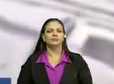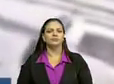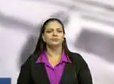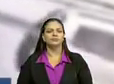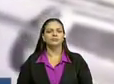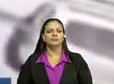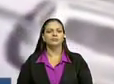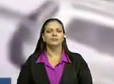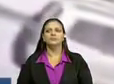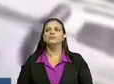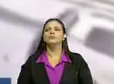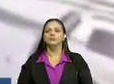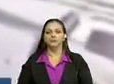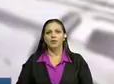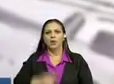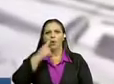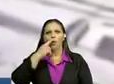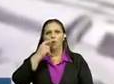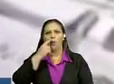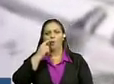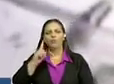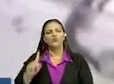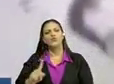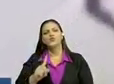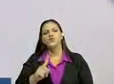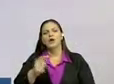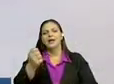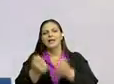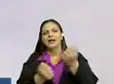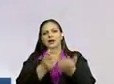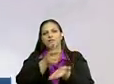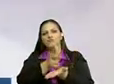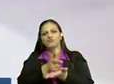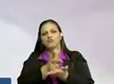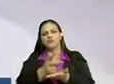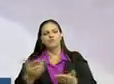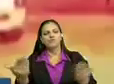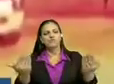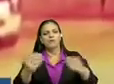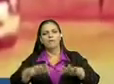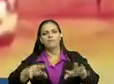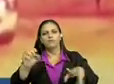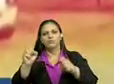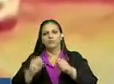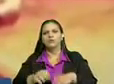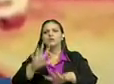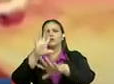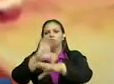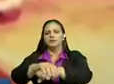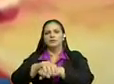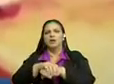Por falta de denunciantes, liberan a un sujeto acusado de robar accesorios.